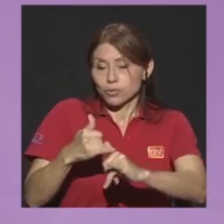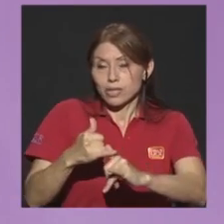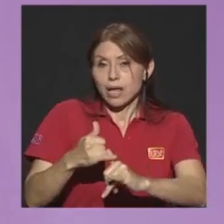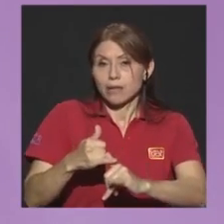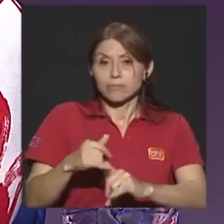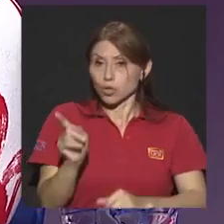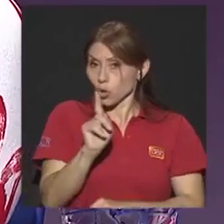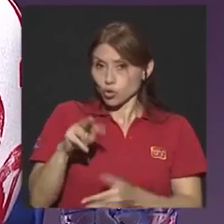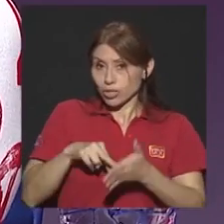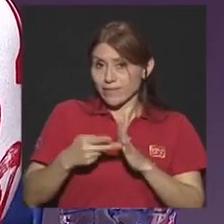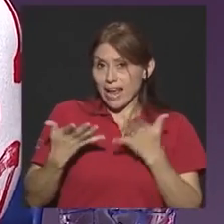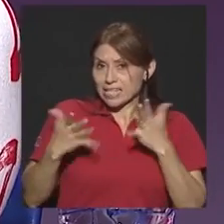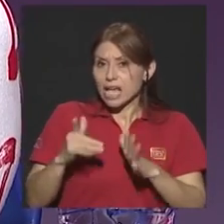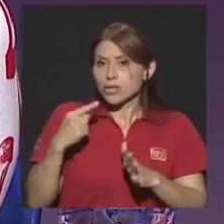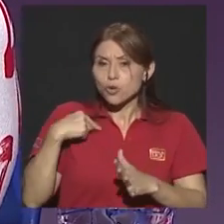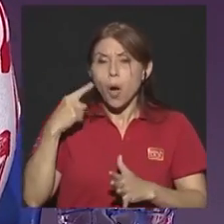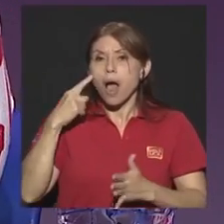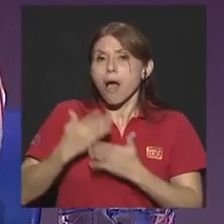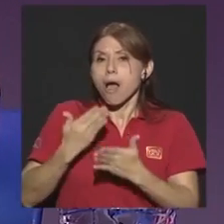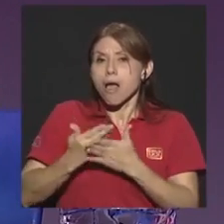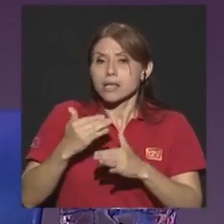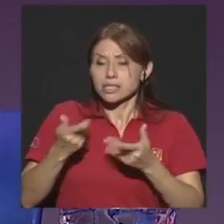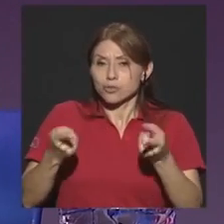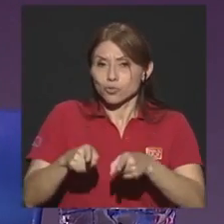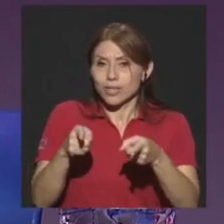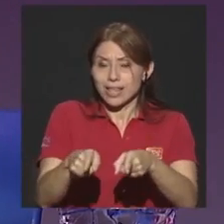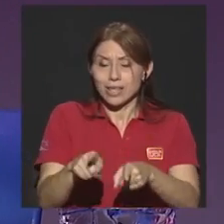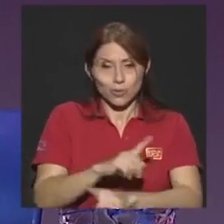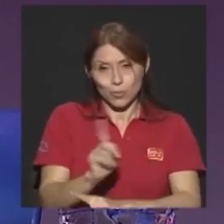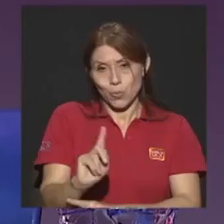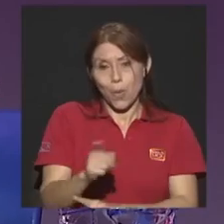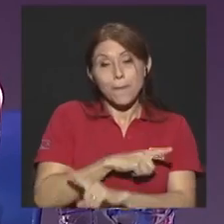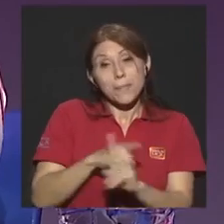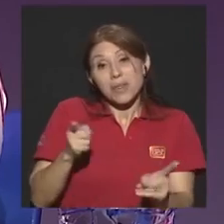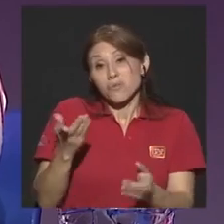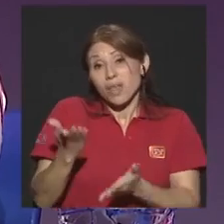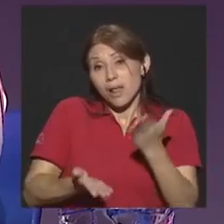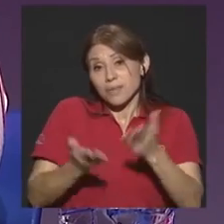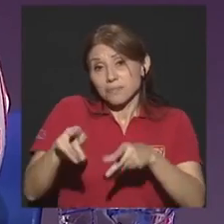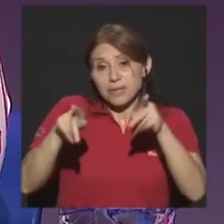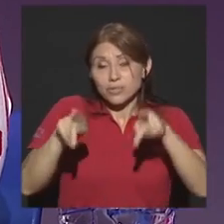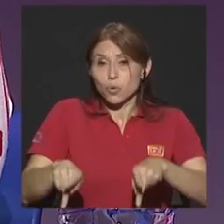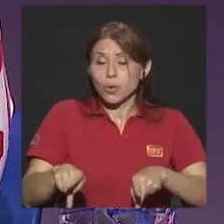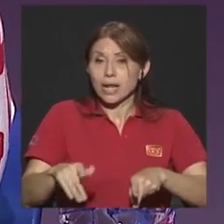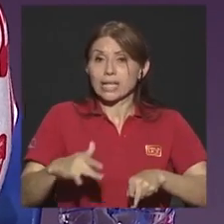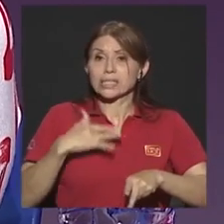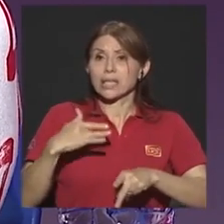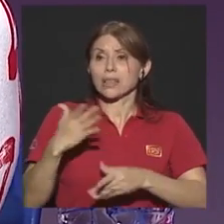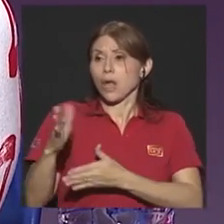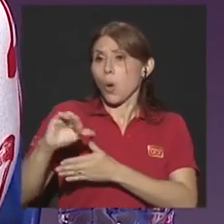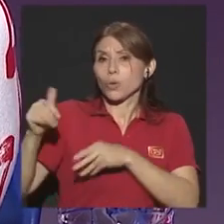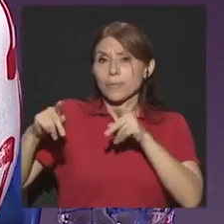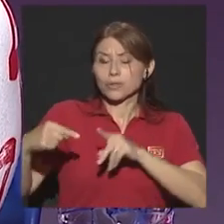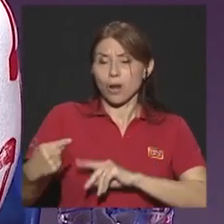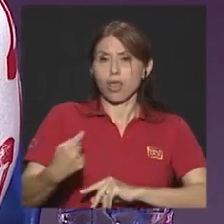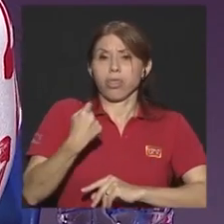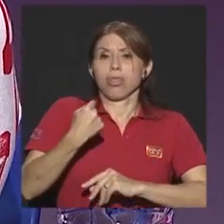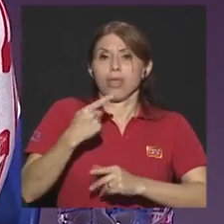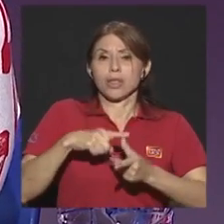mecanismo que quien se ve denunciado se le puede ocurrir que es una salida, ¿verdad? Claro.